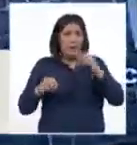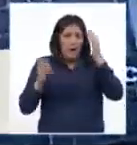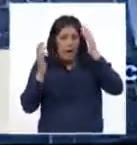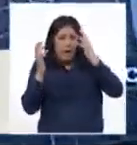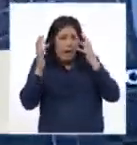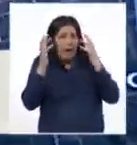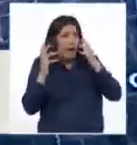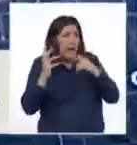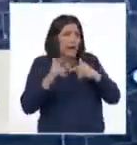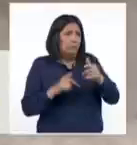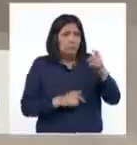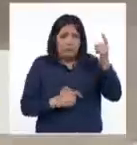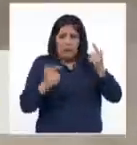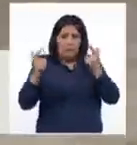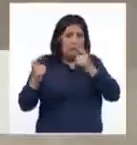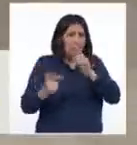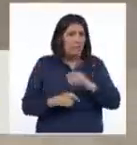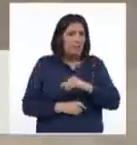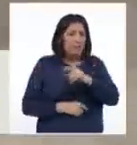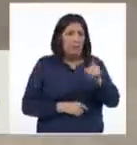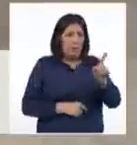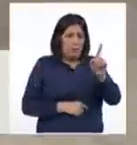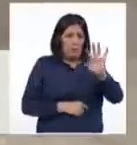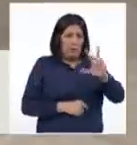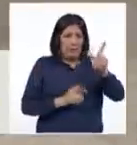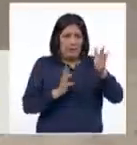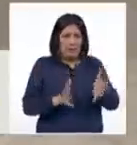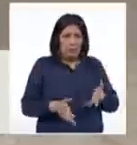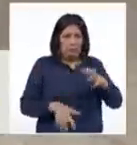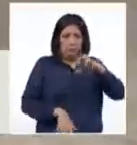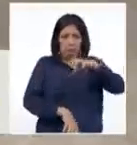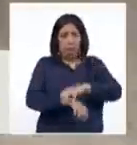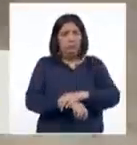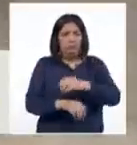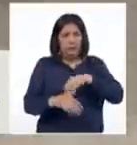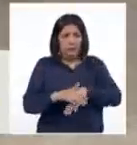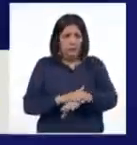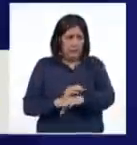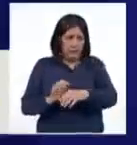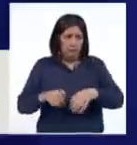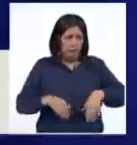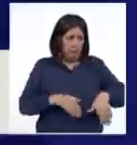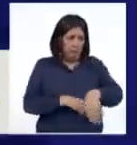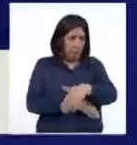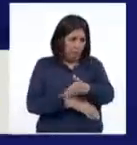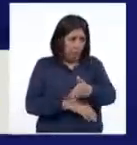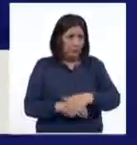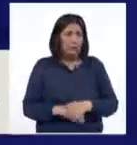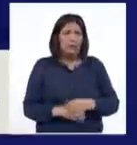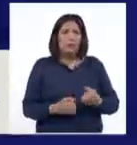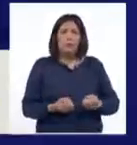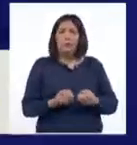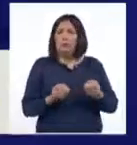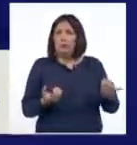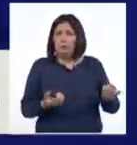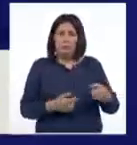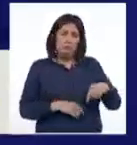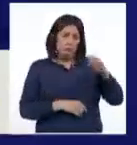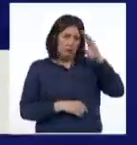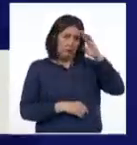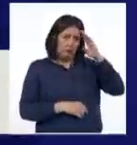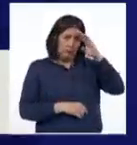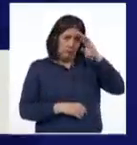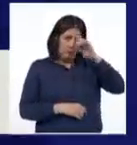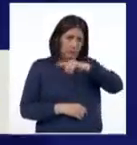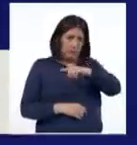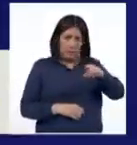buscan refugiarse de los disparos, mientras uno de los ladrones es reducido en la pista. En total, los agentes del SWAT en